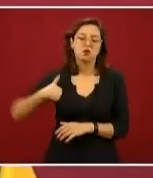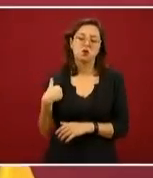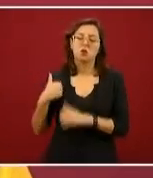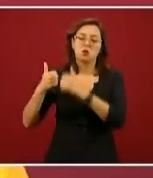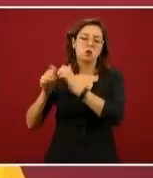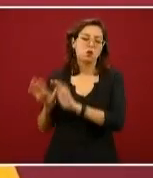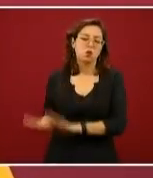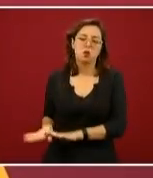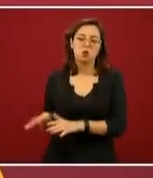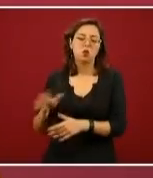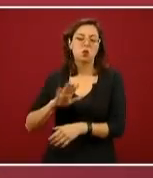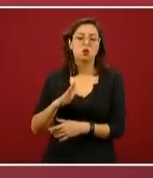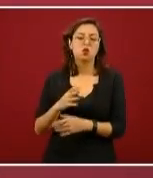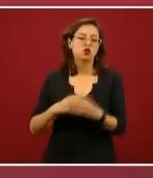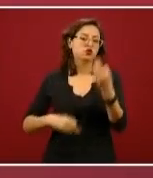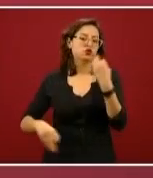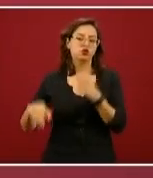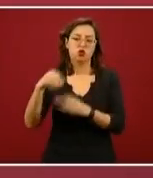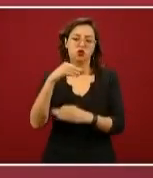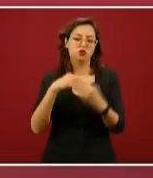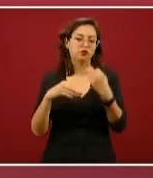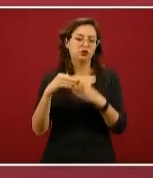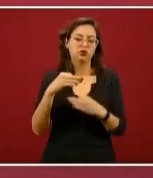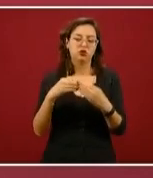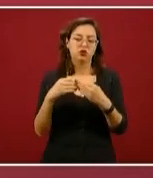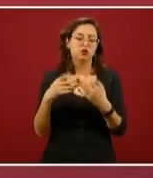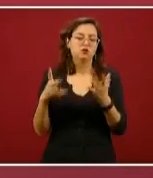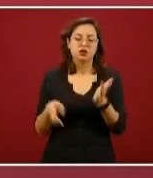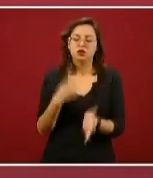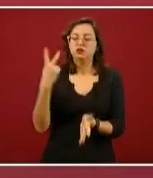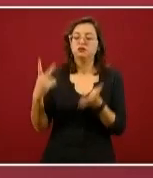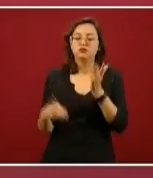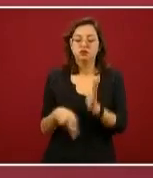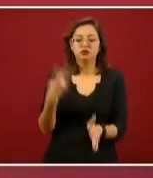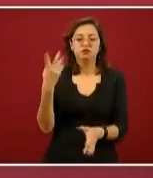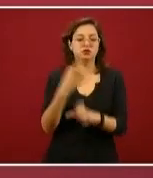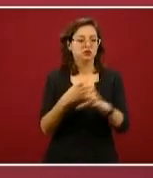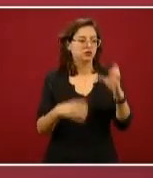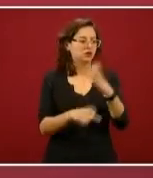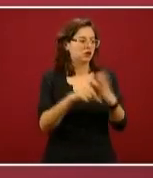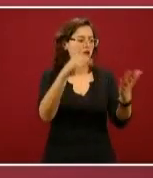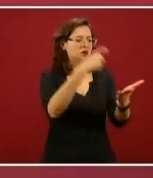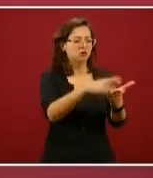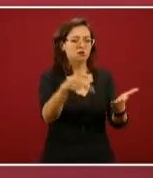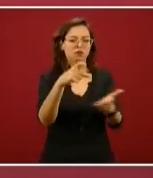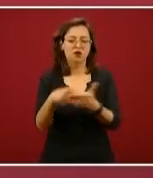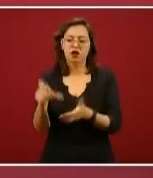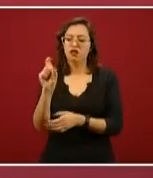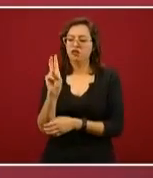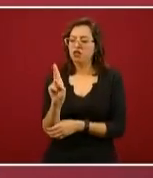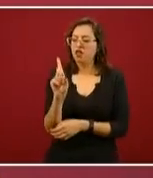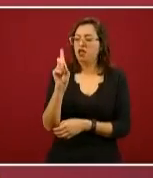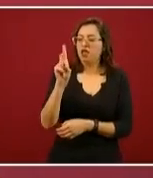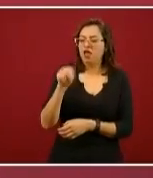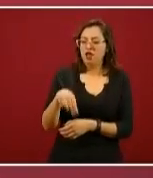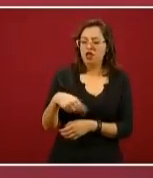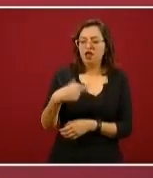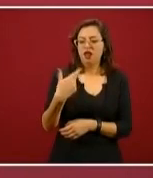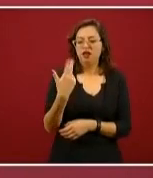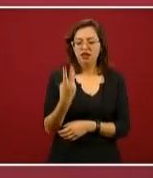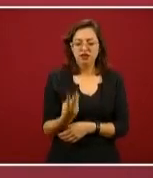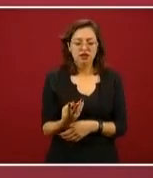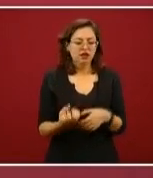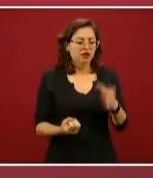hace en todas las fases o en todas las ocasiones en que se llegue a implementar el plan DN3 y que hay equipo